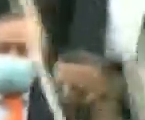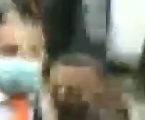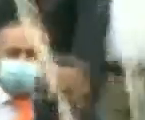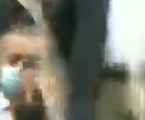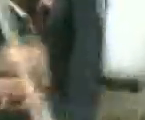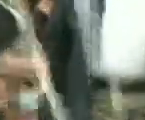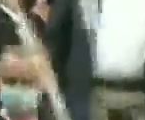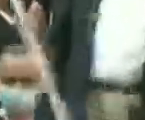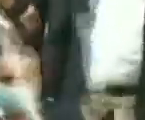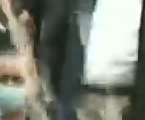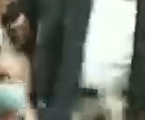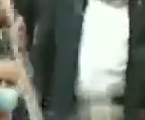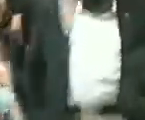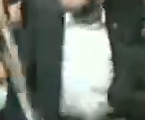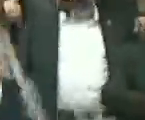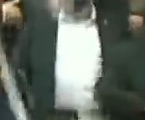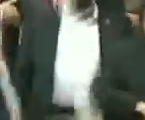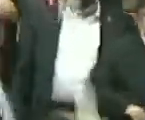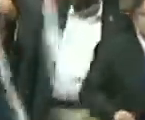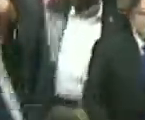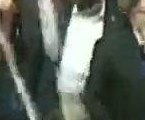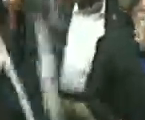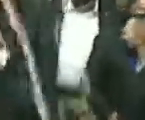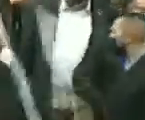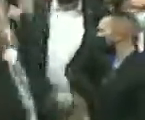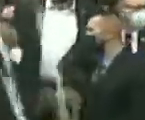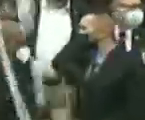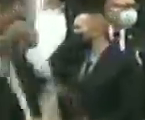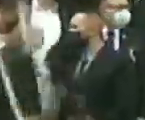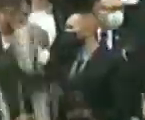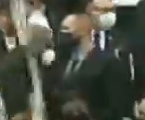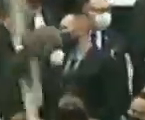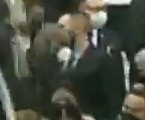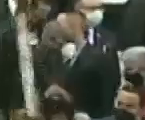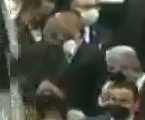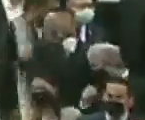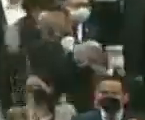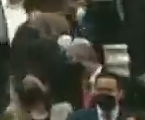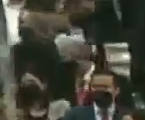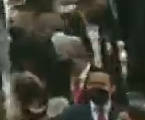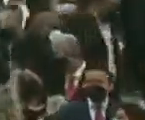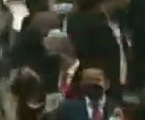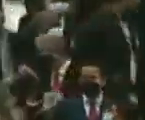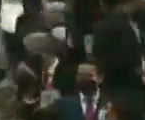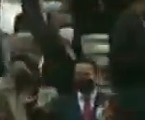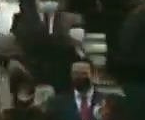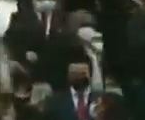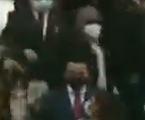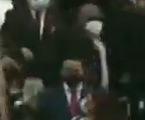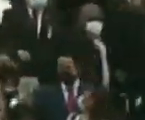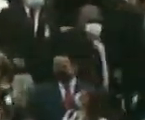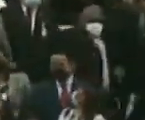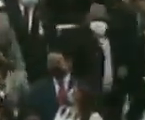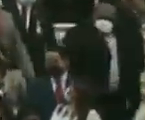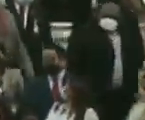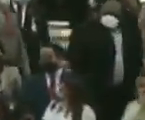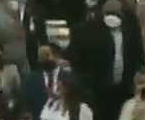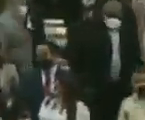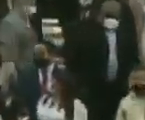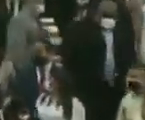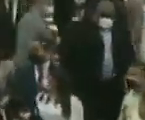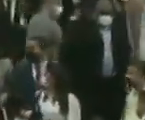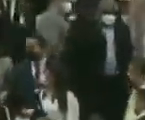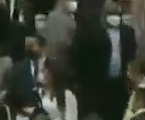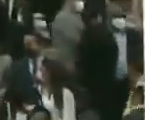de Televisión tras esta fotografía oficial. También el rescate de la institucionalidad